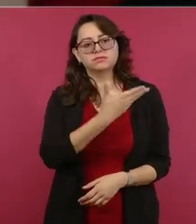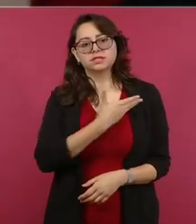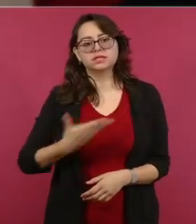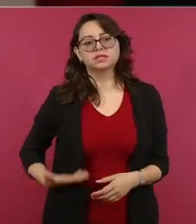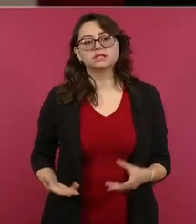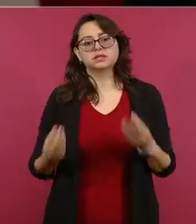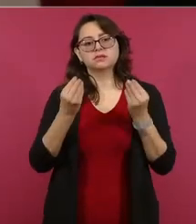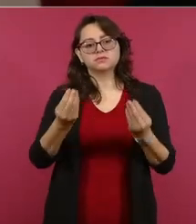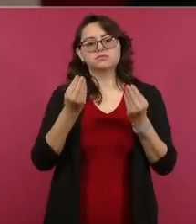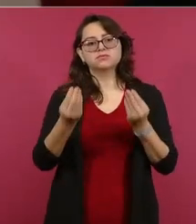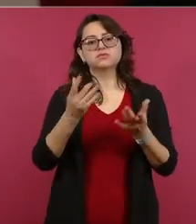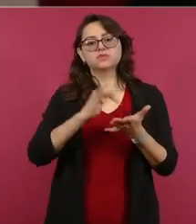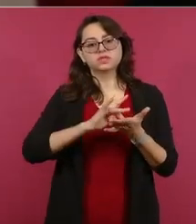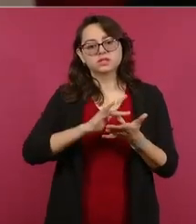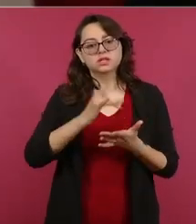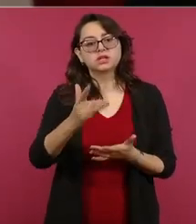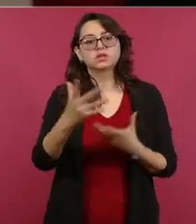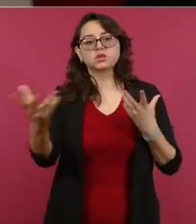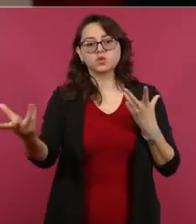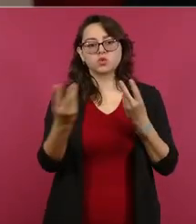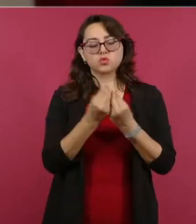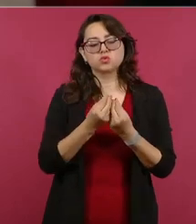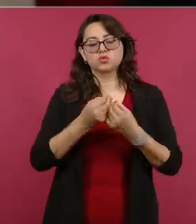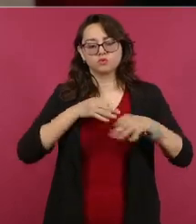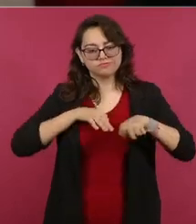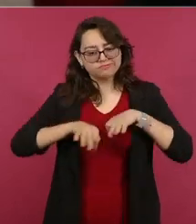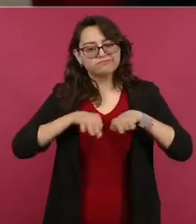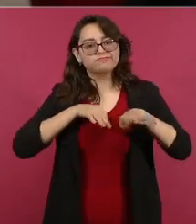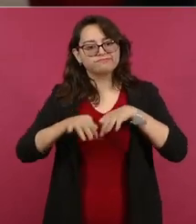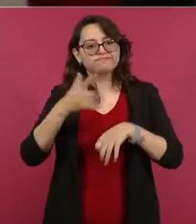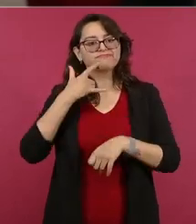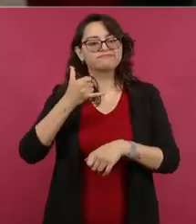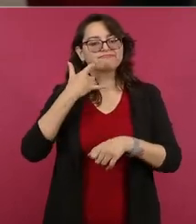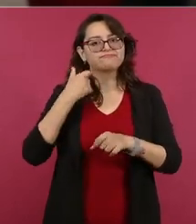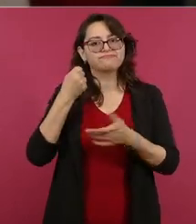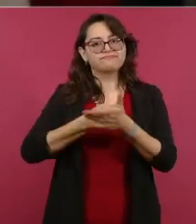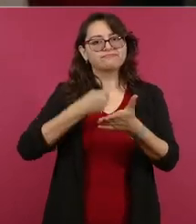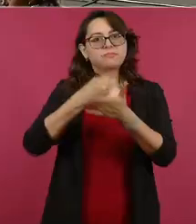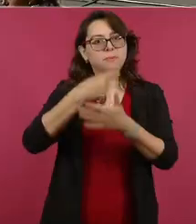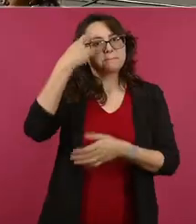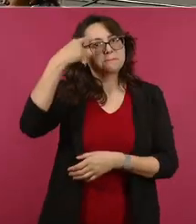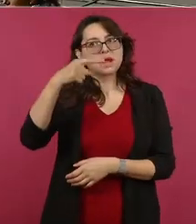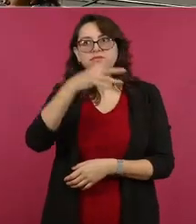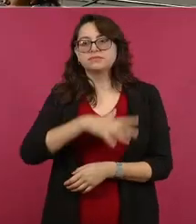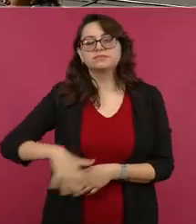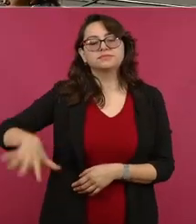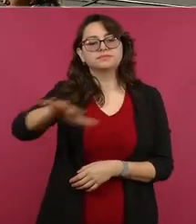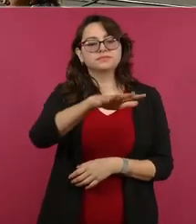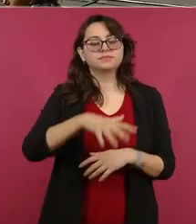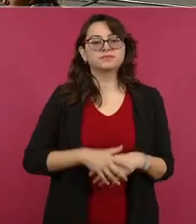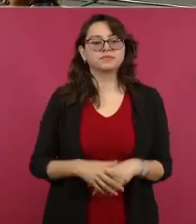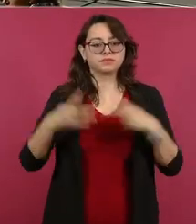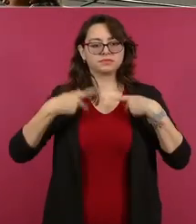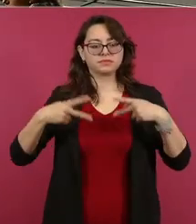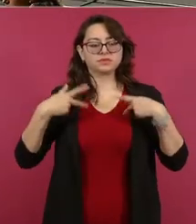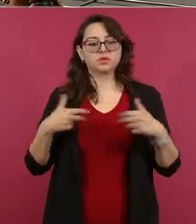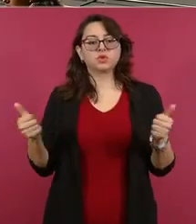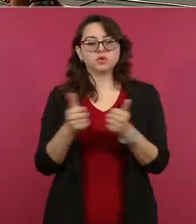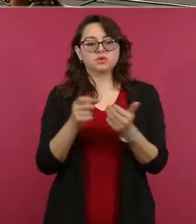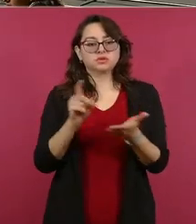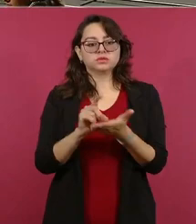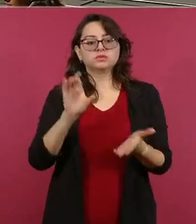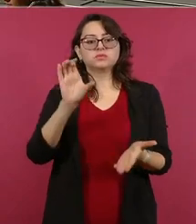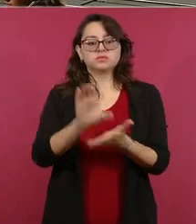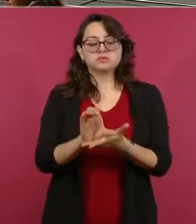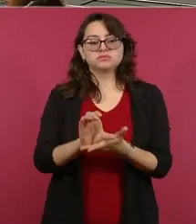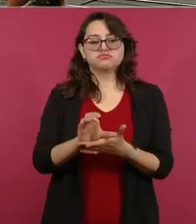por esta oportunidad de trabajar por mis causas, que son las de muchos. Las personas con discapacidad merecemos tener